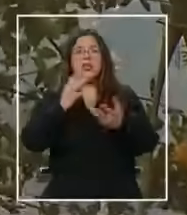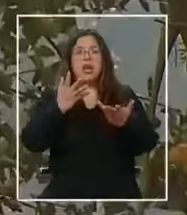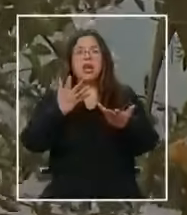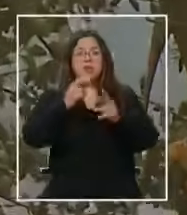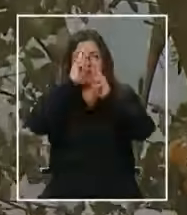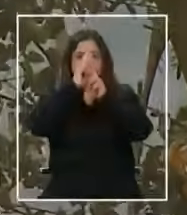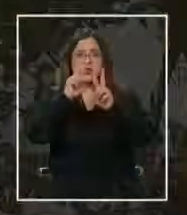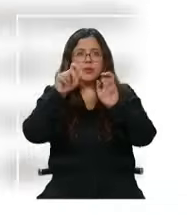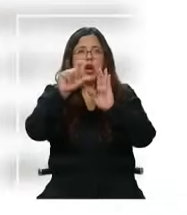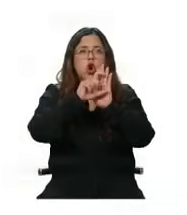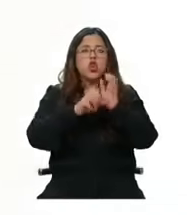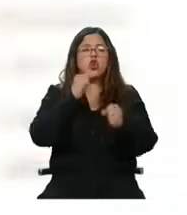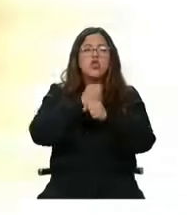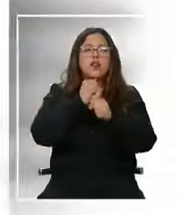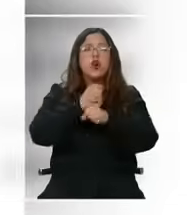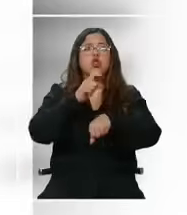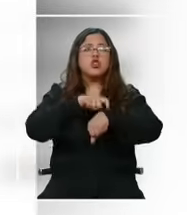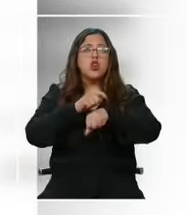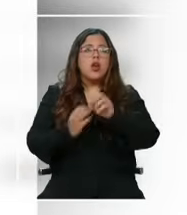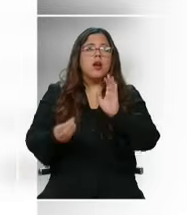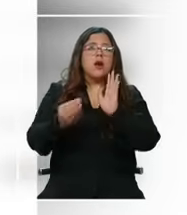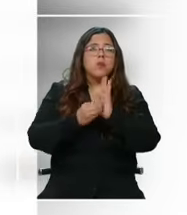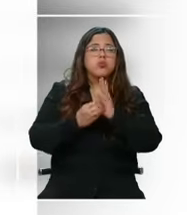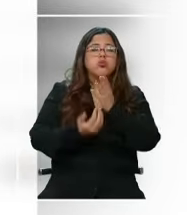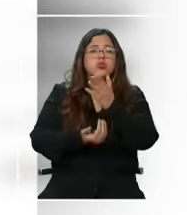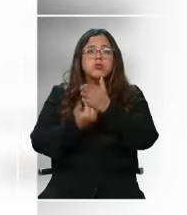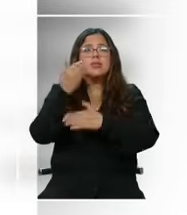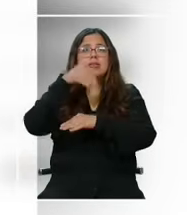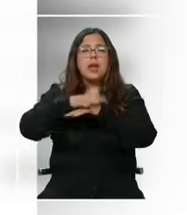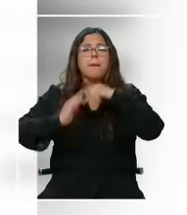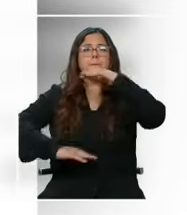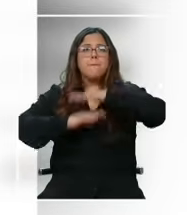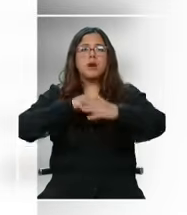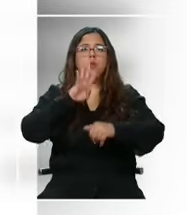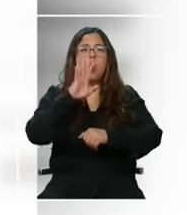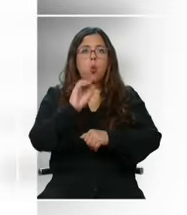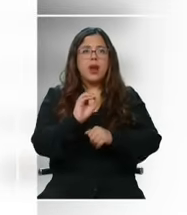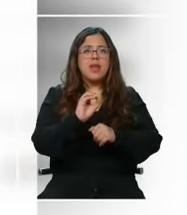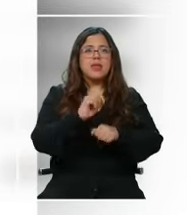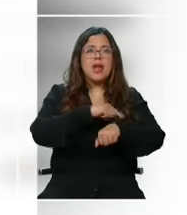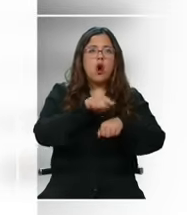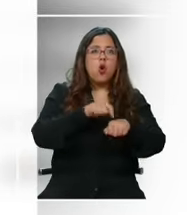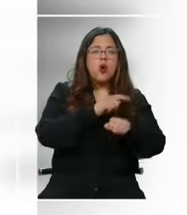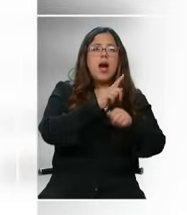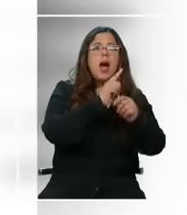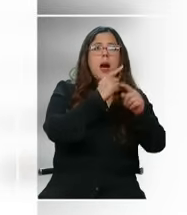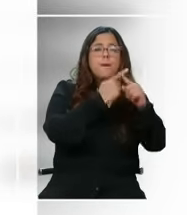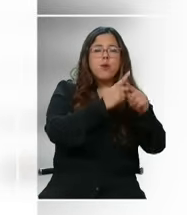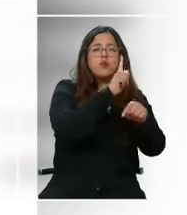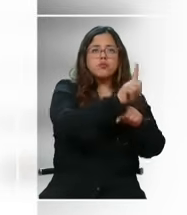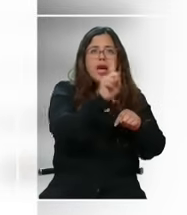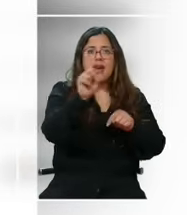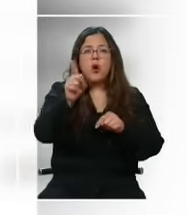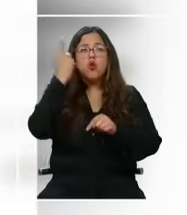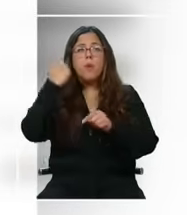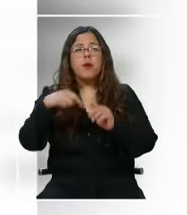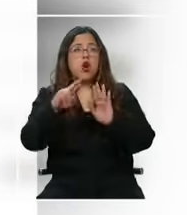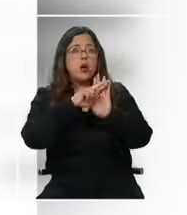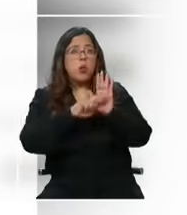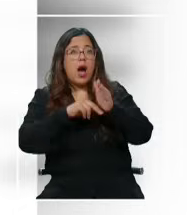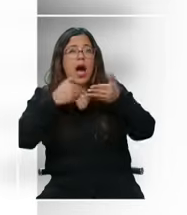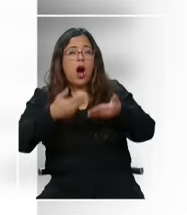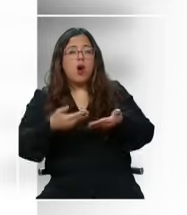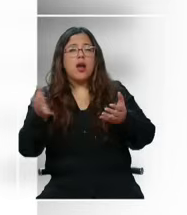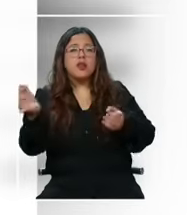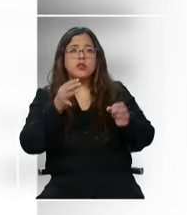horas extras mensuales diurnas no pueden superar las 40 por funcionario eso sí La regulación vigente señala que podrá